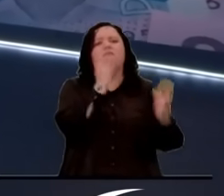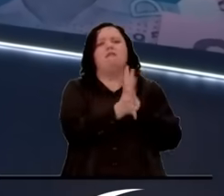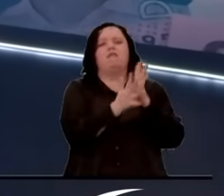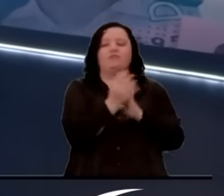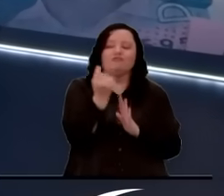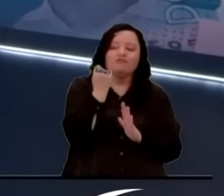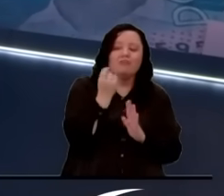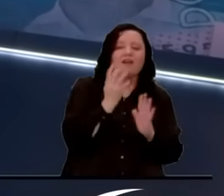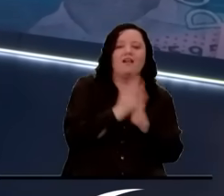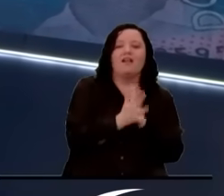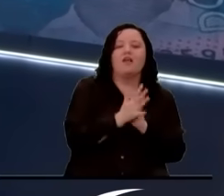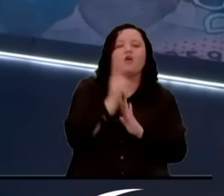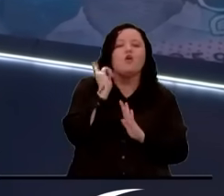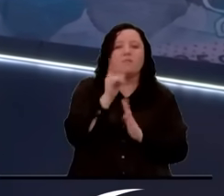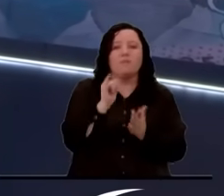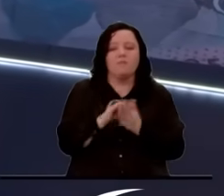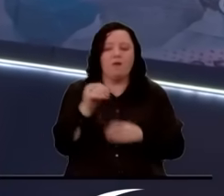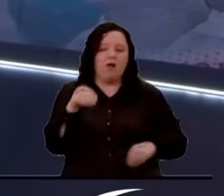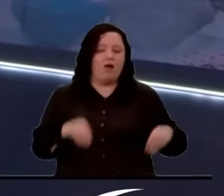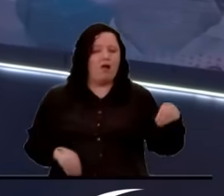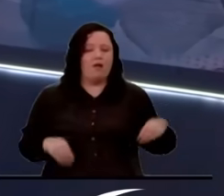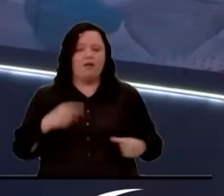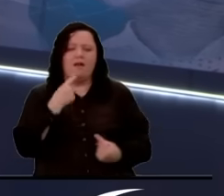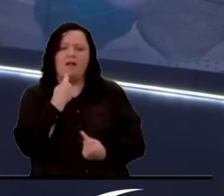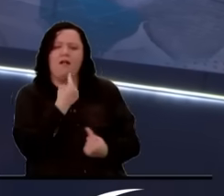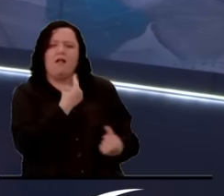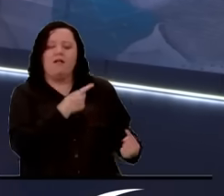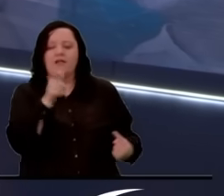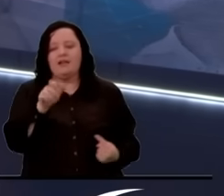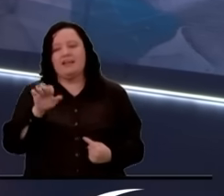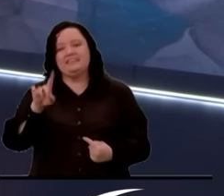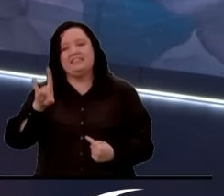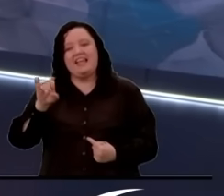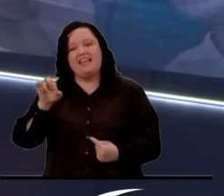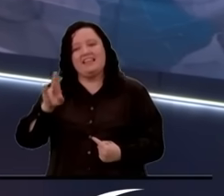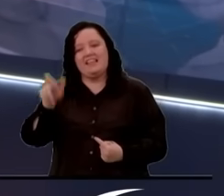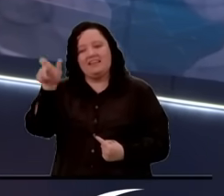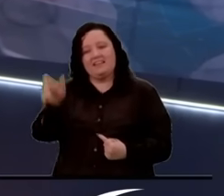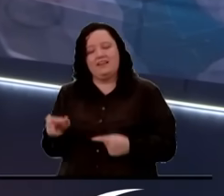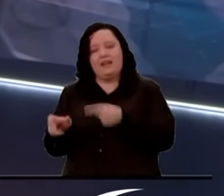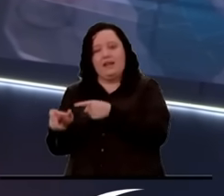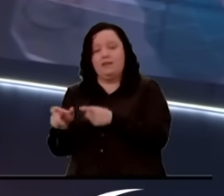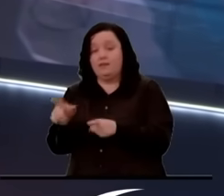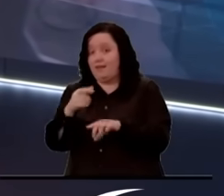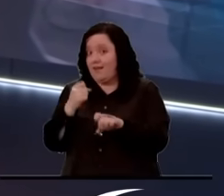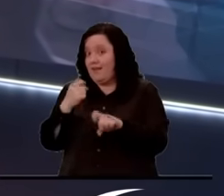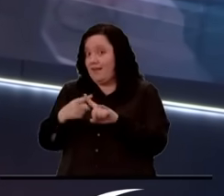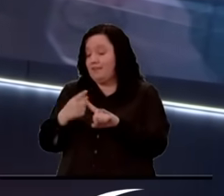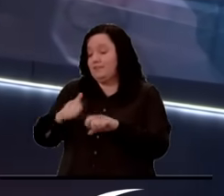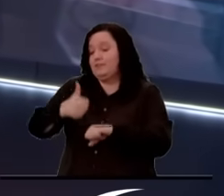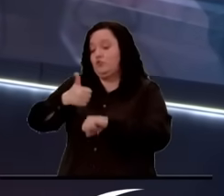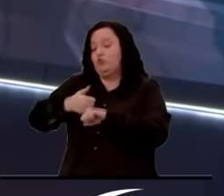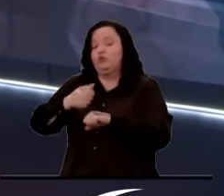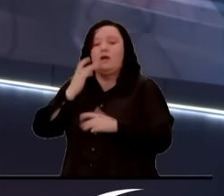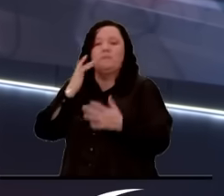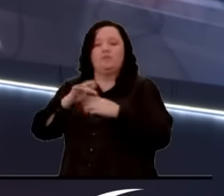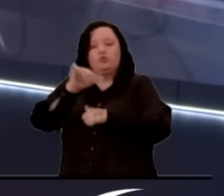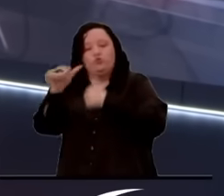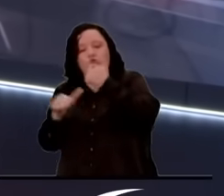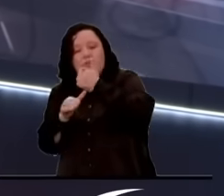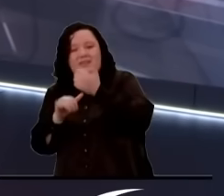últimas horas frente al escándalo de corrupción y las declaraciones dadas por Sneider Pinilla, quien era, recordemos, el exsubdirector de la entidad en